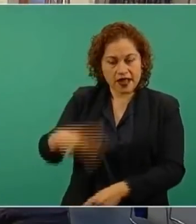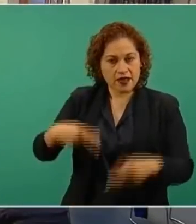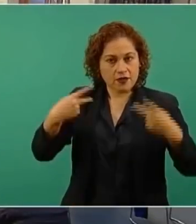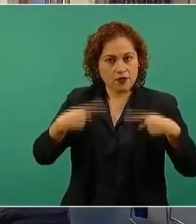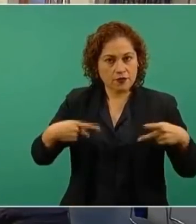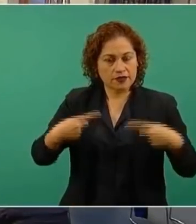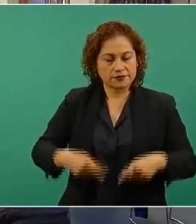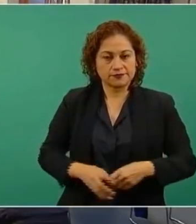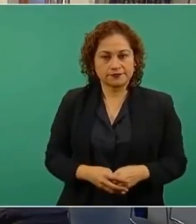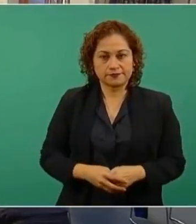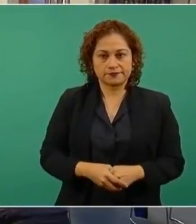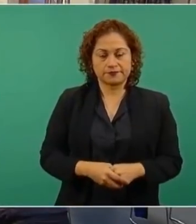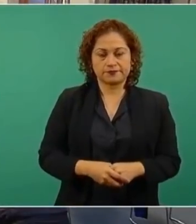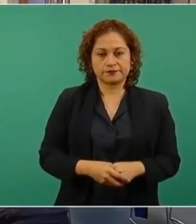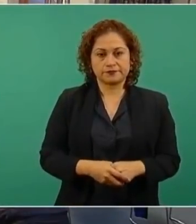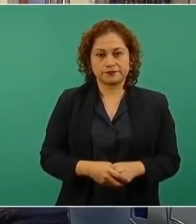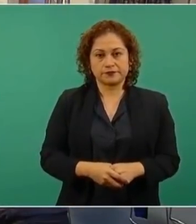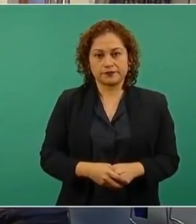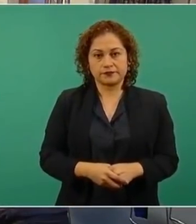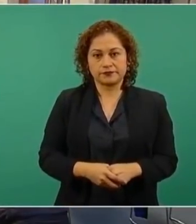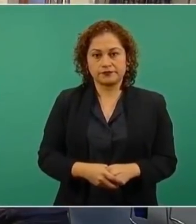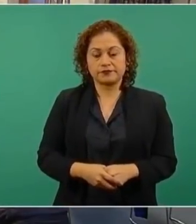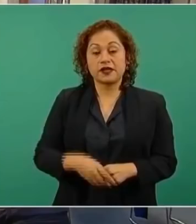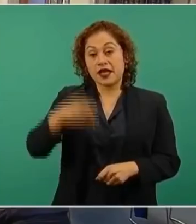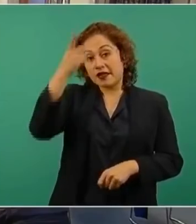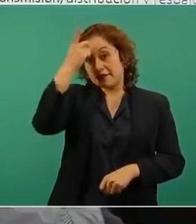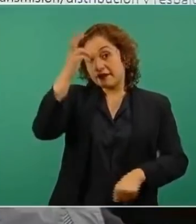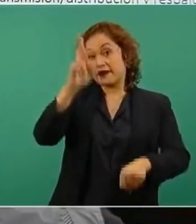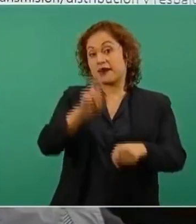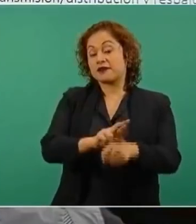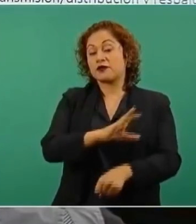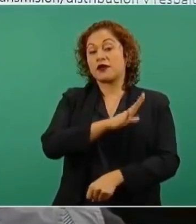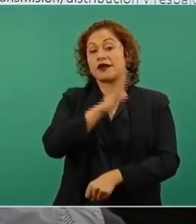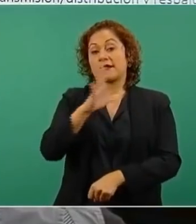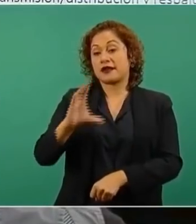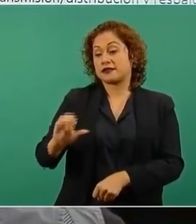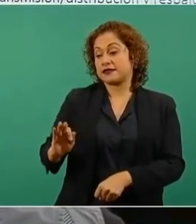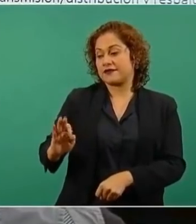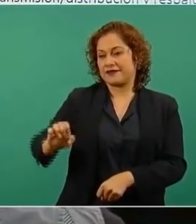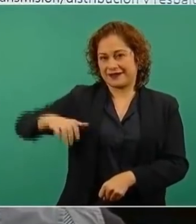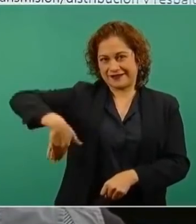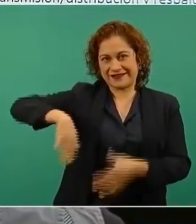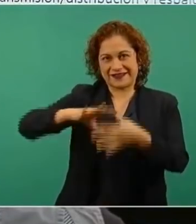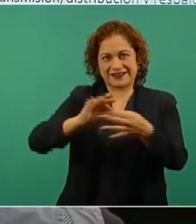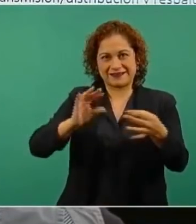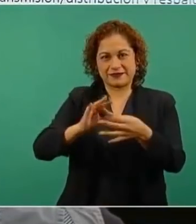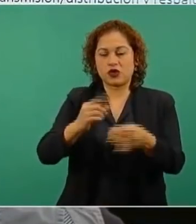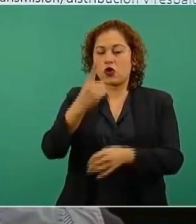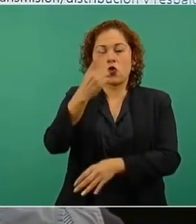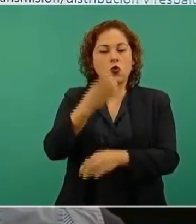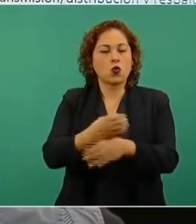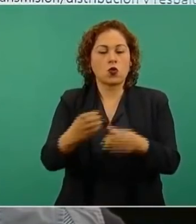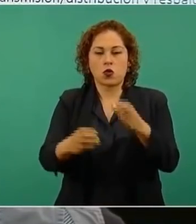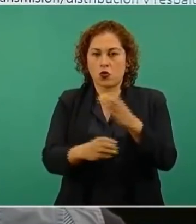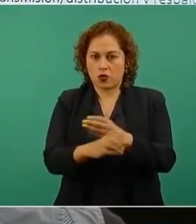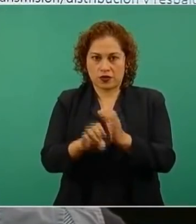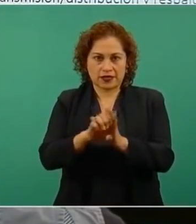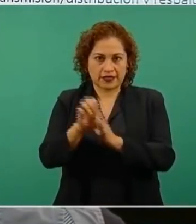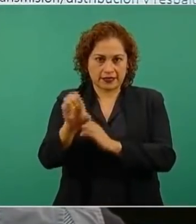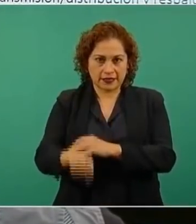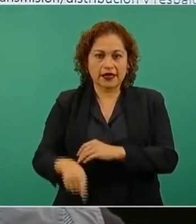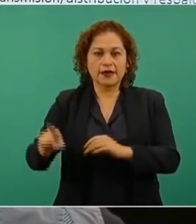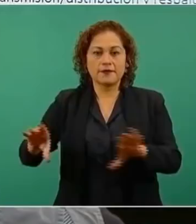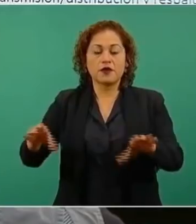México. El director de la Comisión Federal de Electricidad mencionó uno de los casos, que es el de las sociedades de